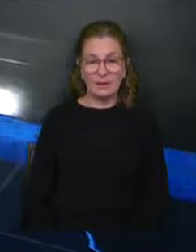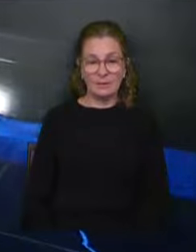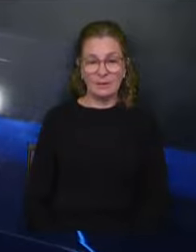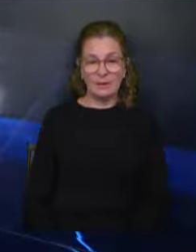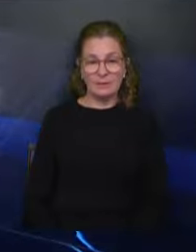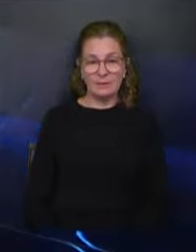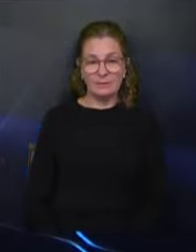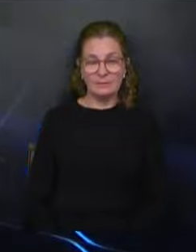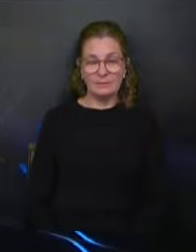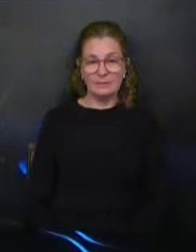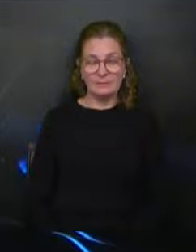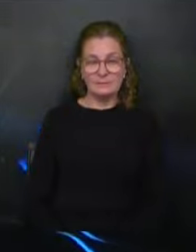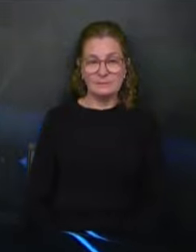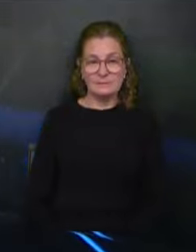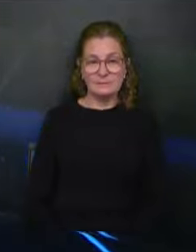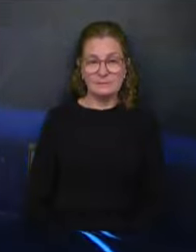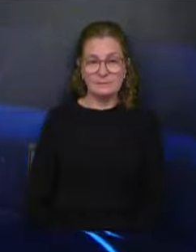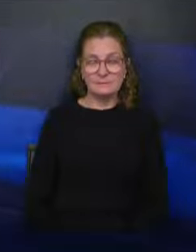así nomás.